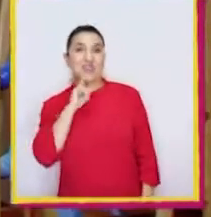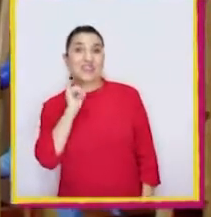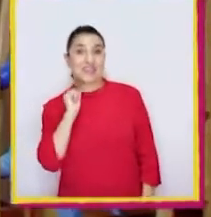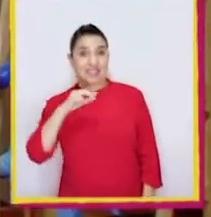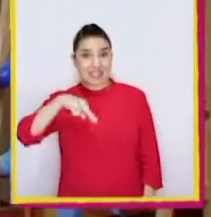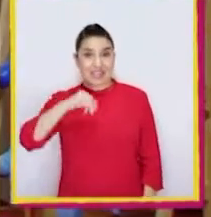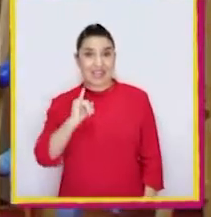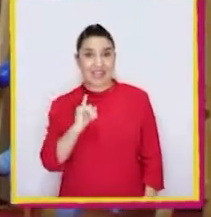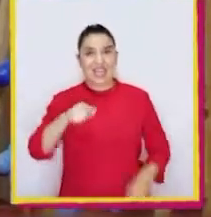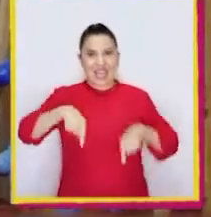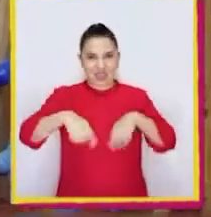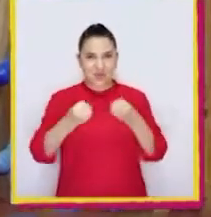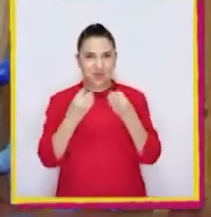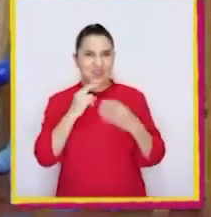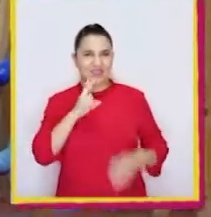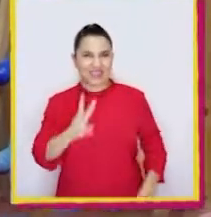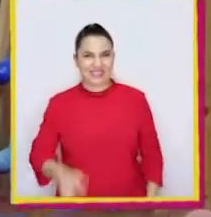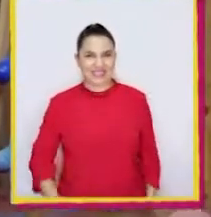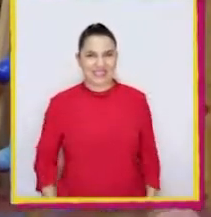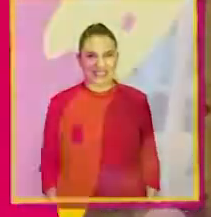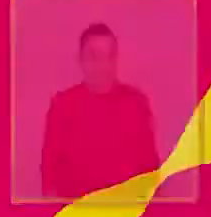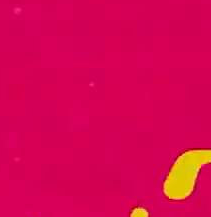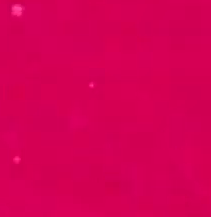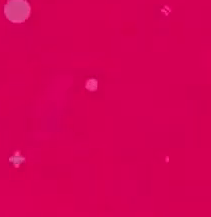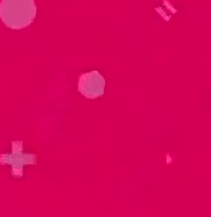¡Gracias! Soy Trini y esto es Aprendo TV.